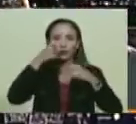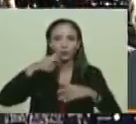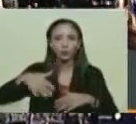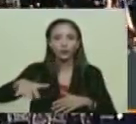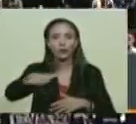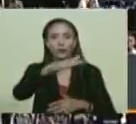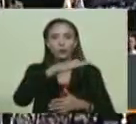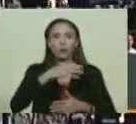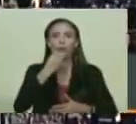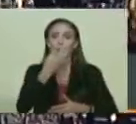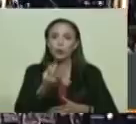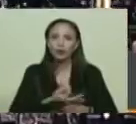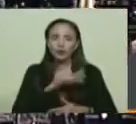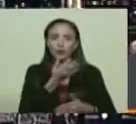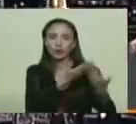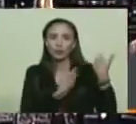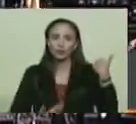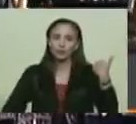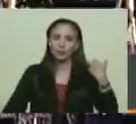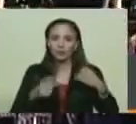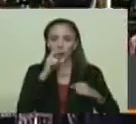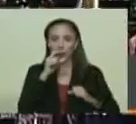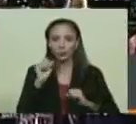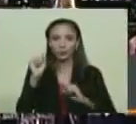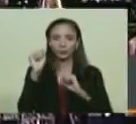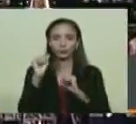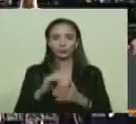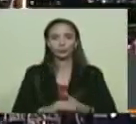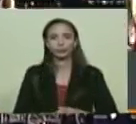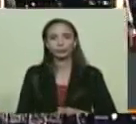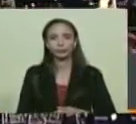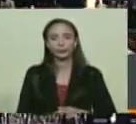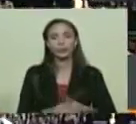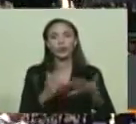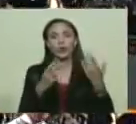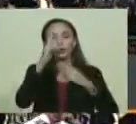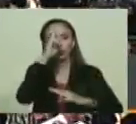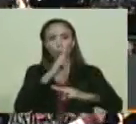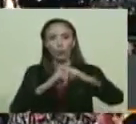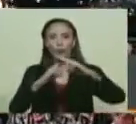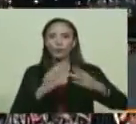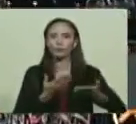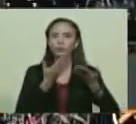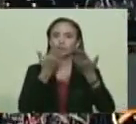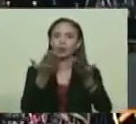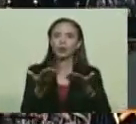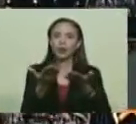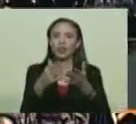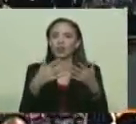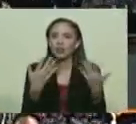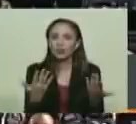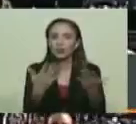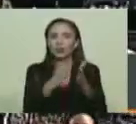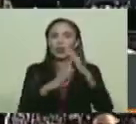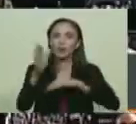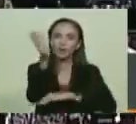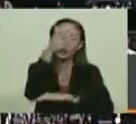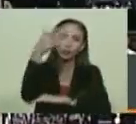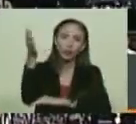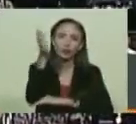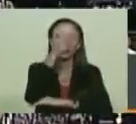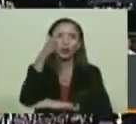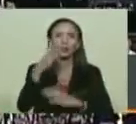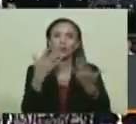jefe, buenas tardes. Permiso para hablar con usted. Adelante. Y tener el honor de entregar en sus manos la gloriosa bandera de la